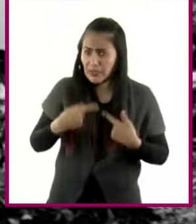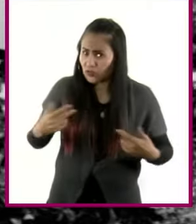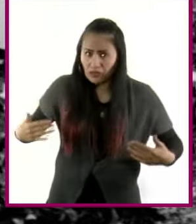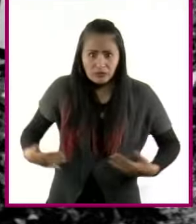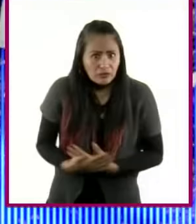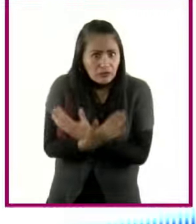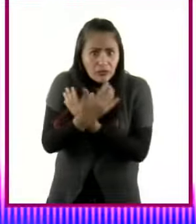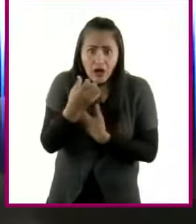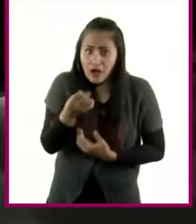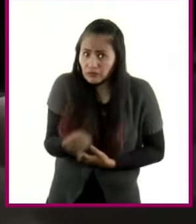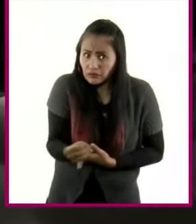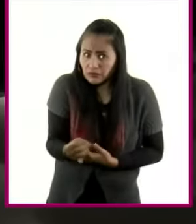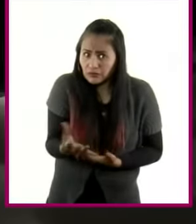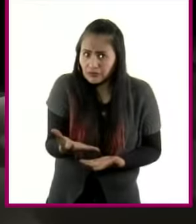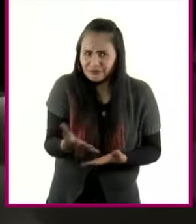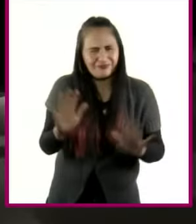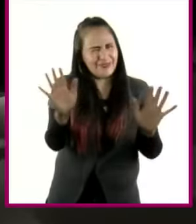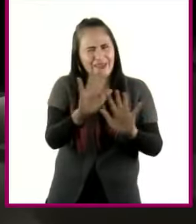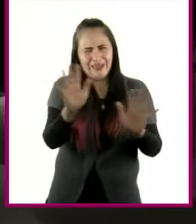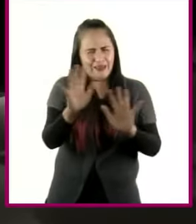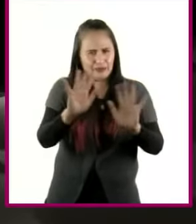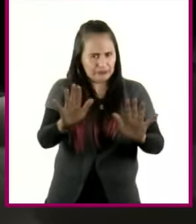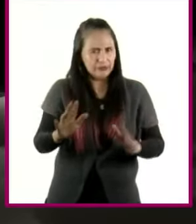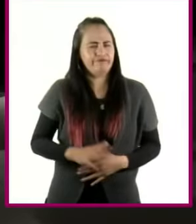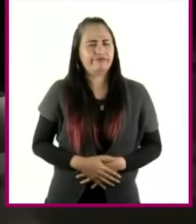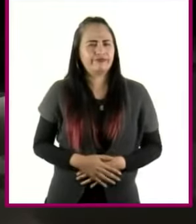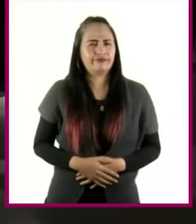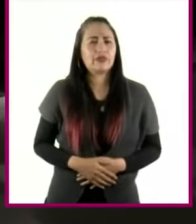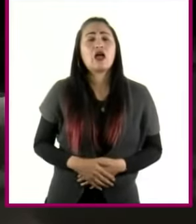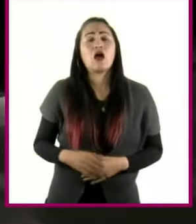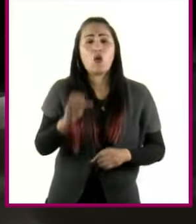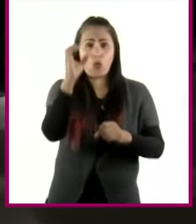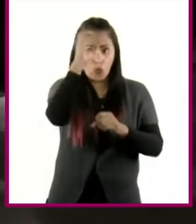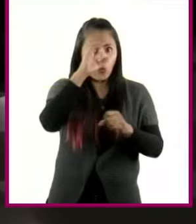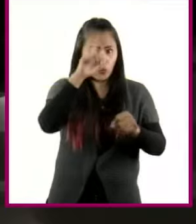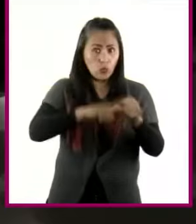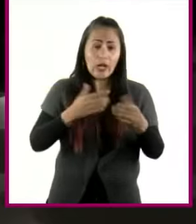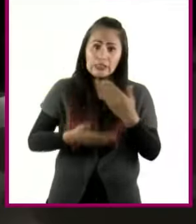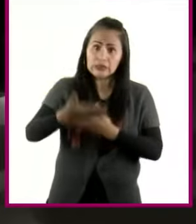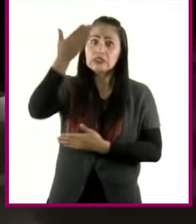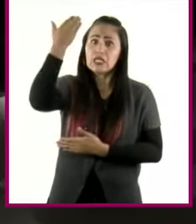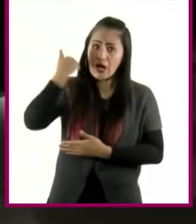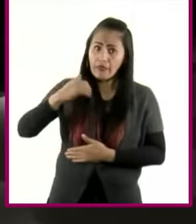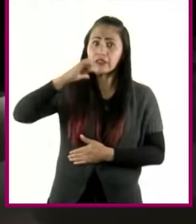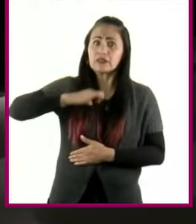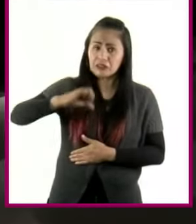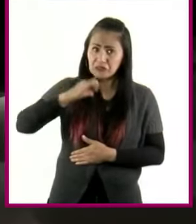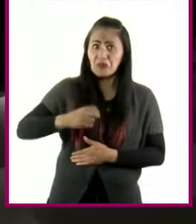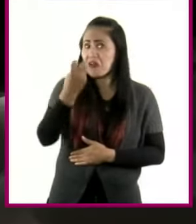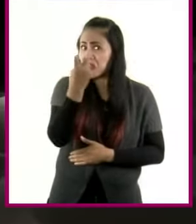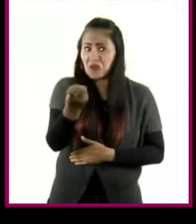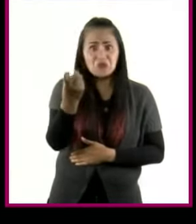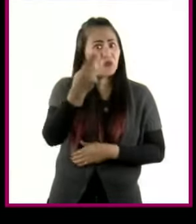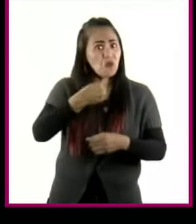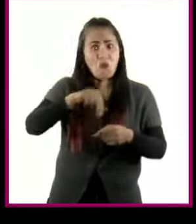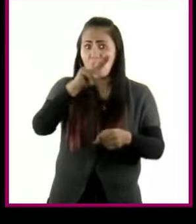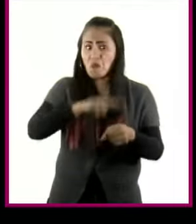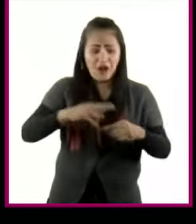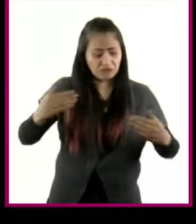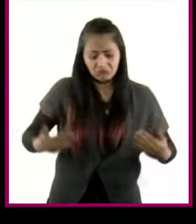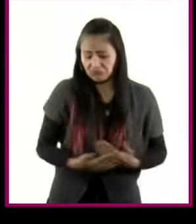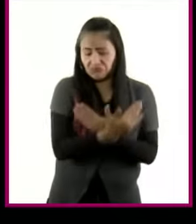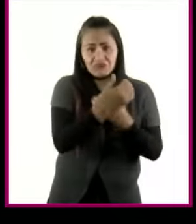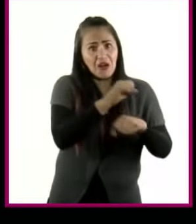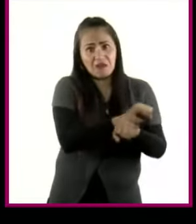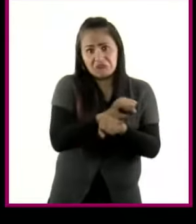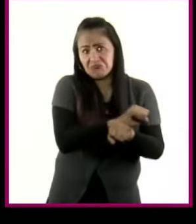personas? Pero no se escandalicen, muchas culturas de la antigüedad consideraban que eso era normal. Entre